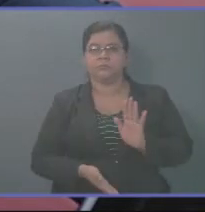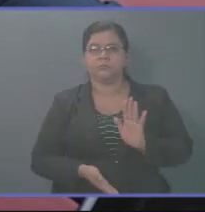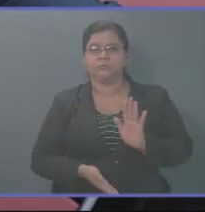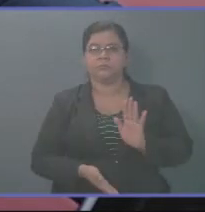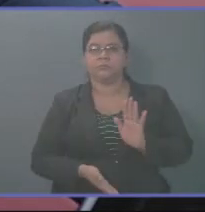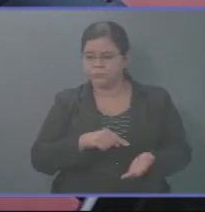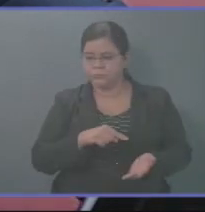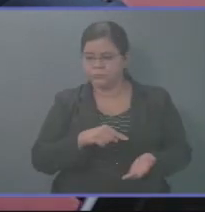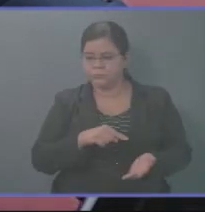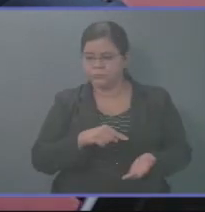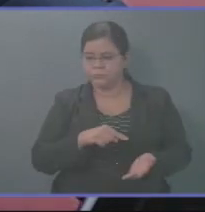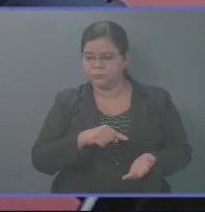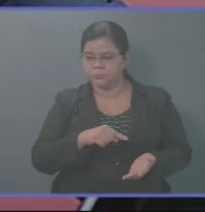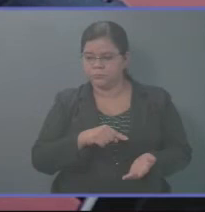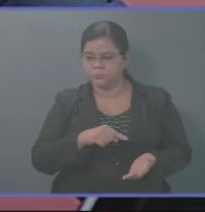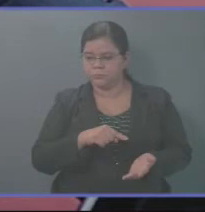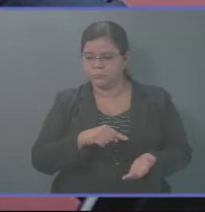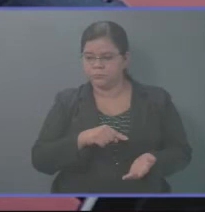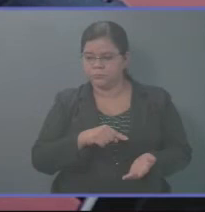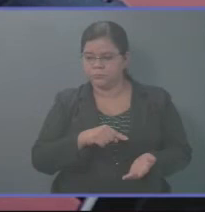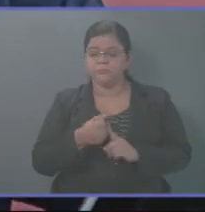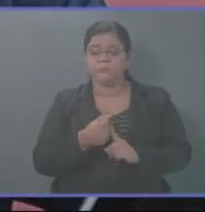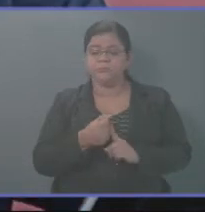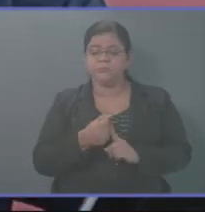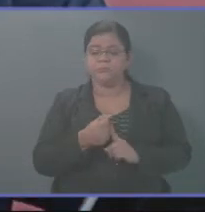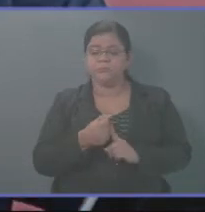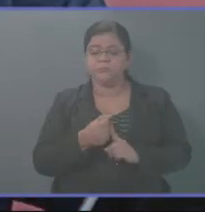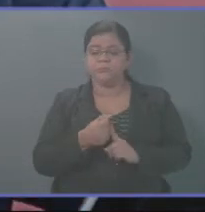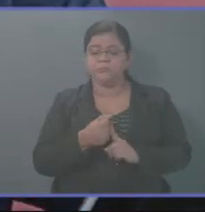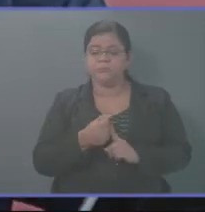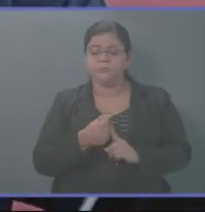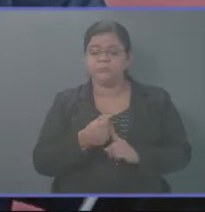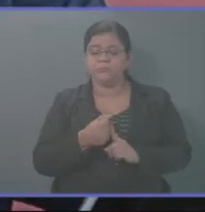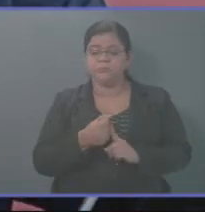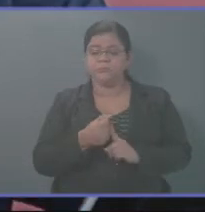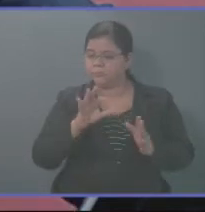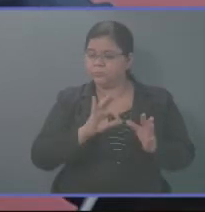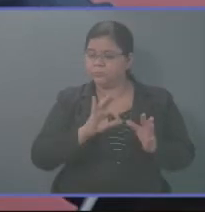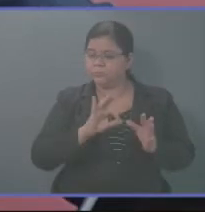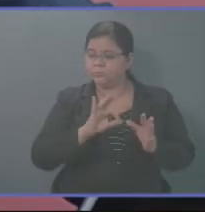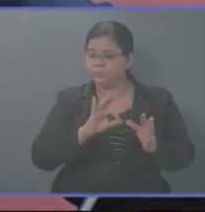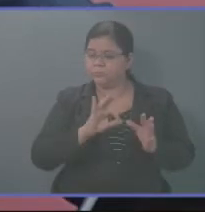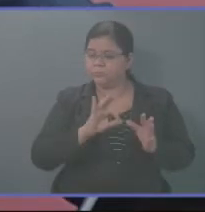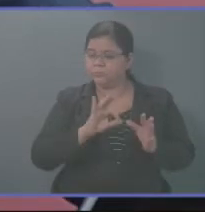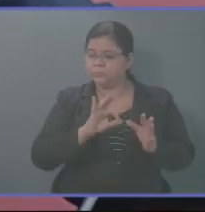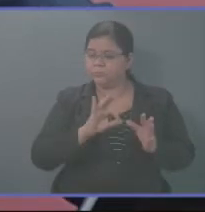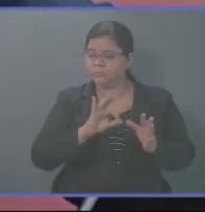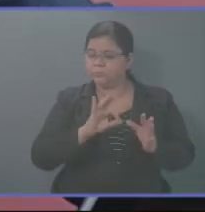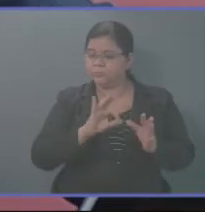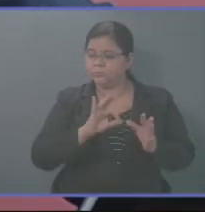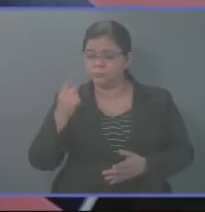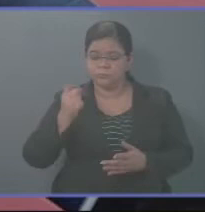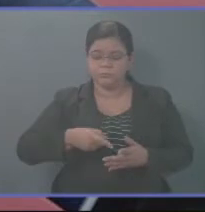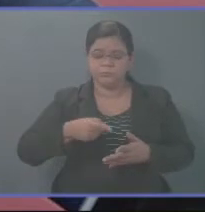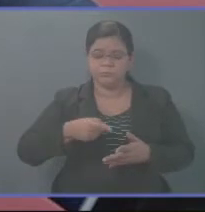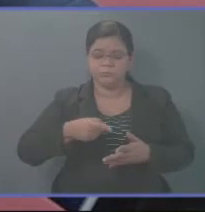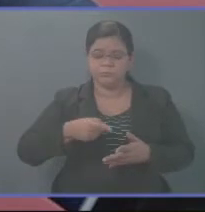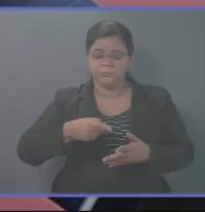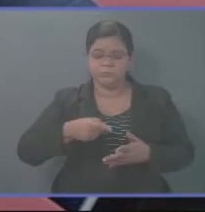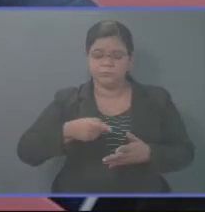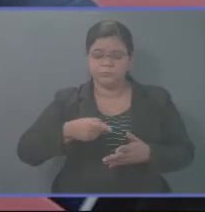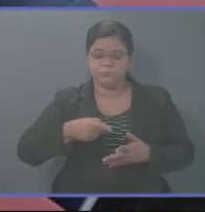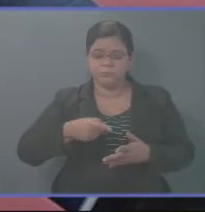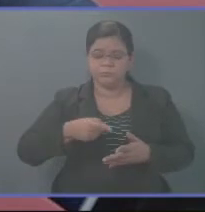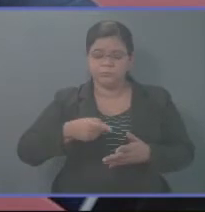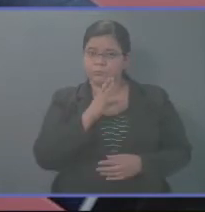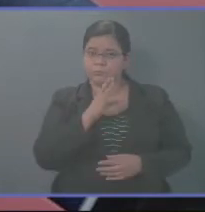el objetivo de alcanzar alguno de los parámetros que exige la Ley de Responsabilidad Fiscal